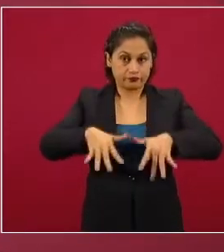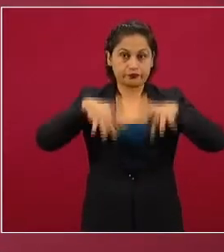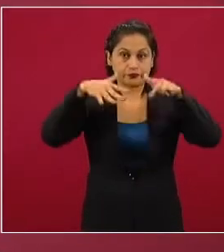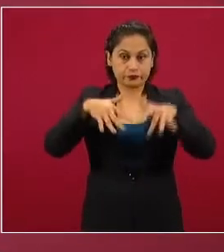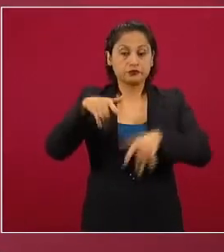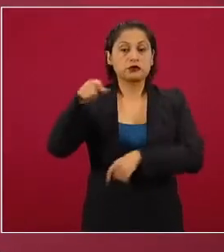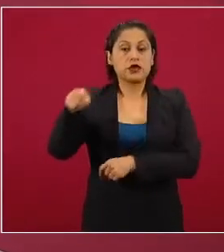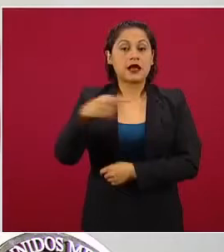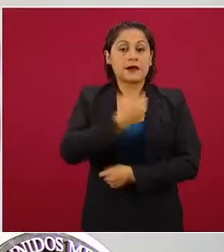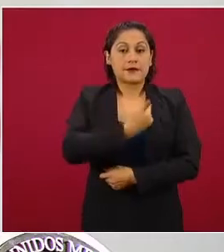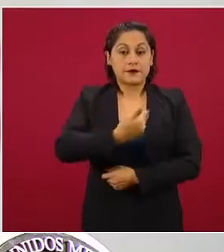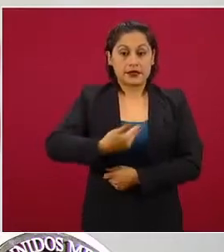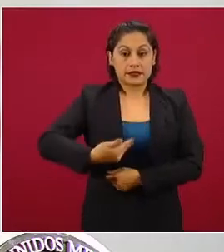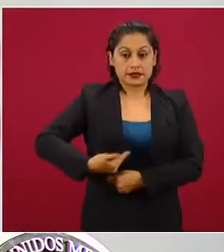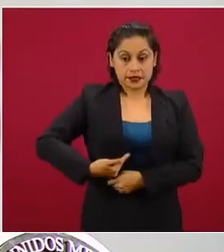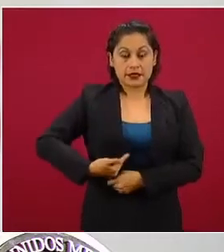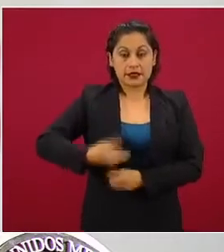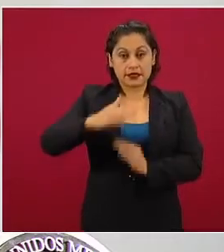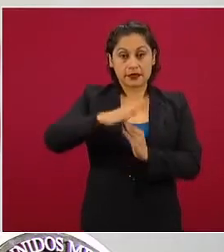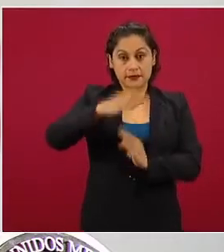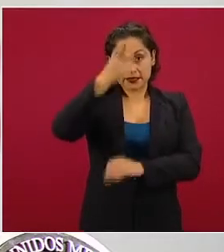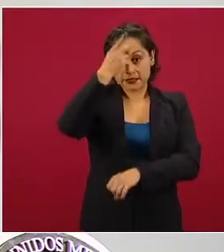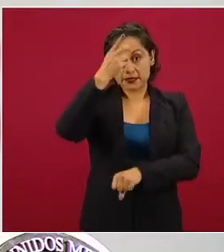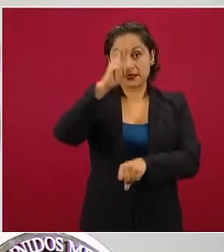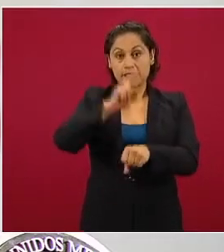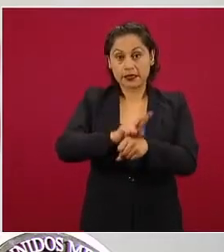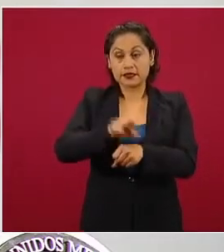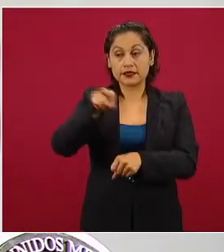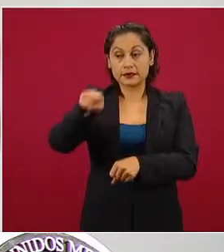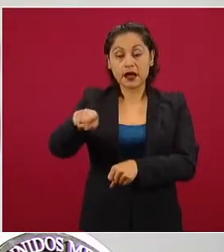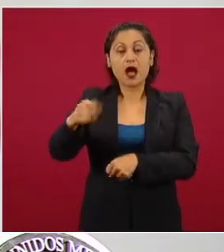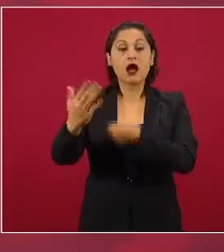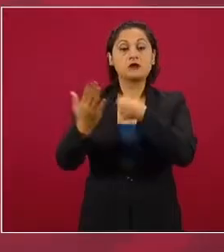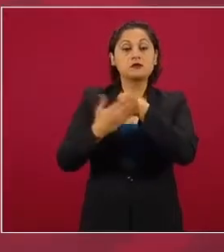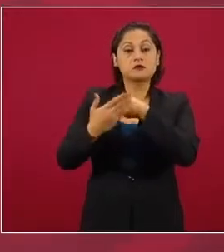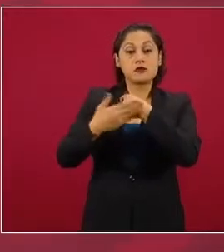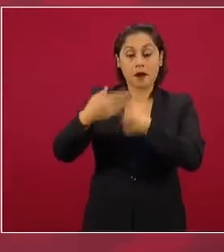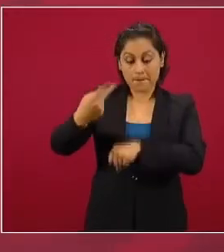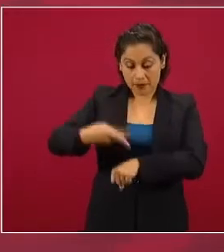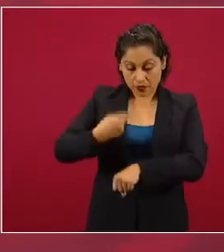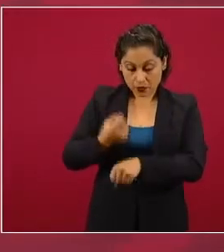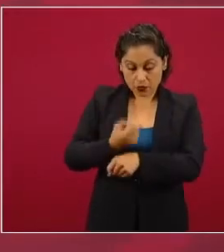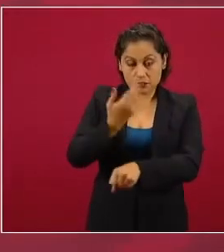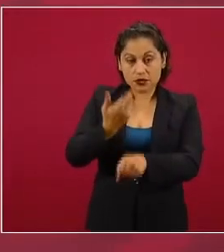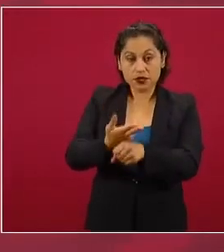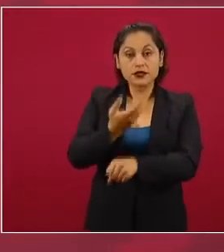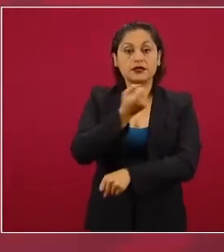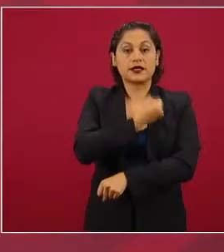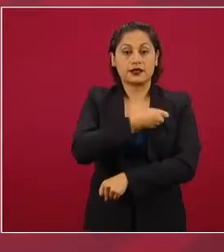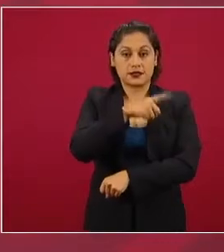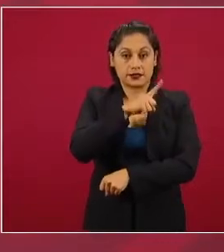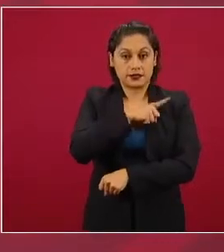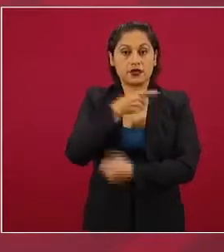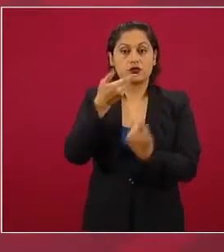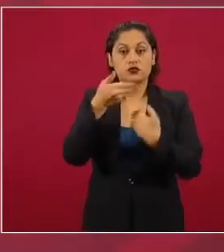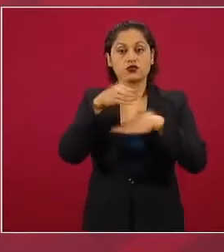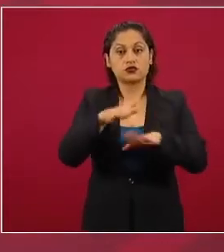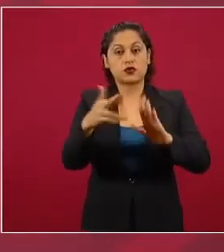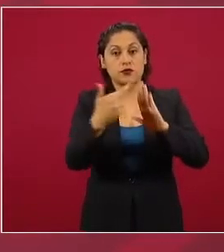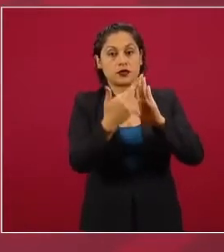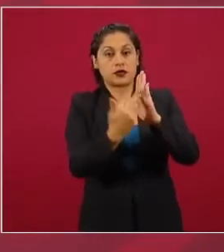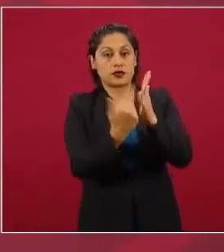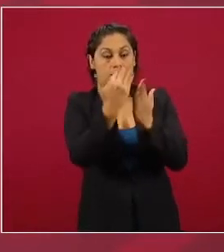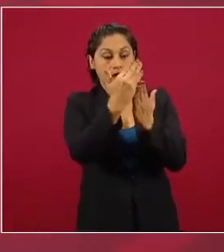mesa directiva del Senado consultó a la Secretaría de Salud sobre sus protocolos de seguridad sanitaria.